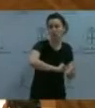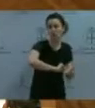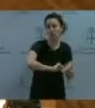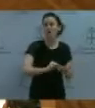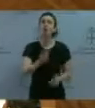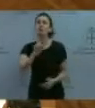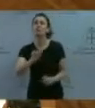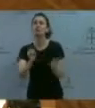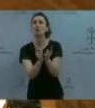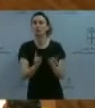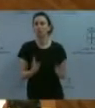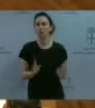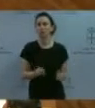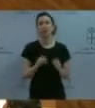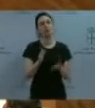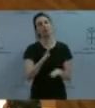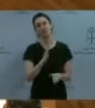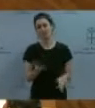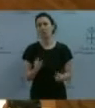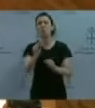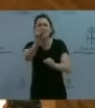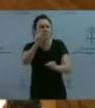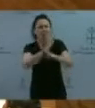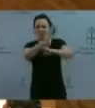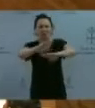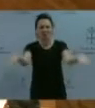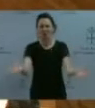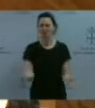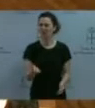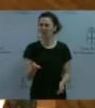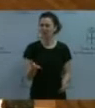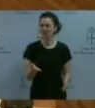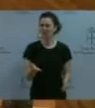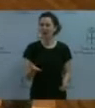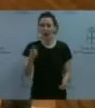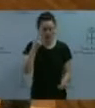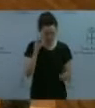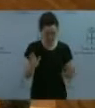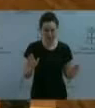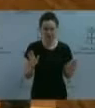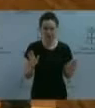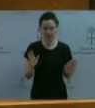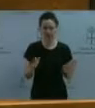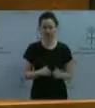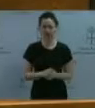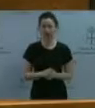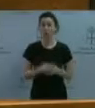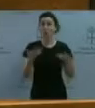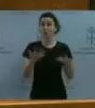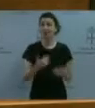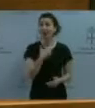Constitución. segundito, Sí, señor presidente. señor Blanco. De todas maneras, en los escasos segundos que lleva el señor Palacios